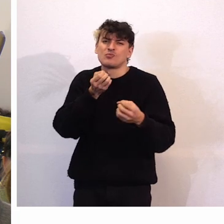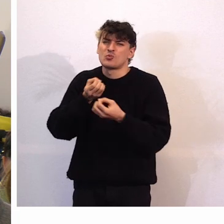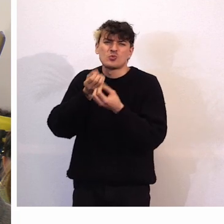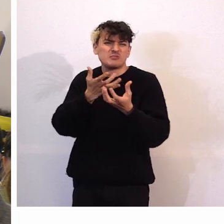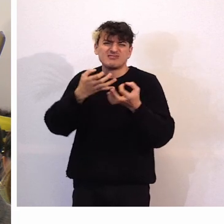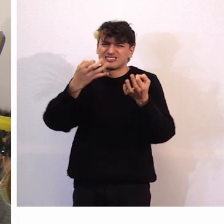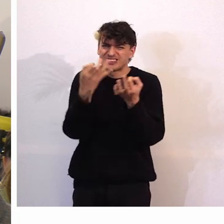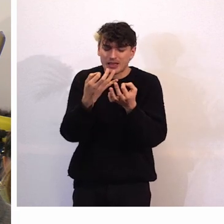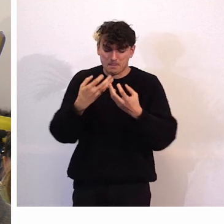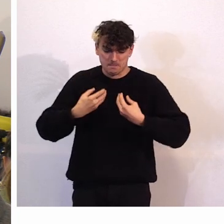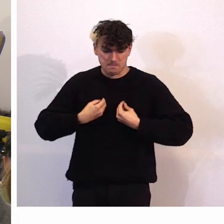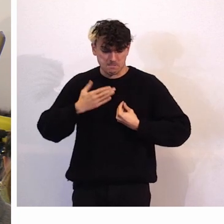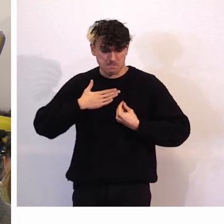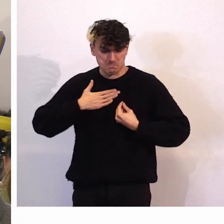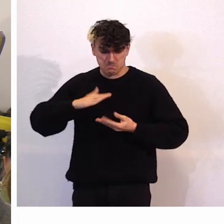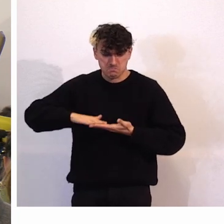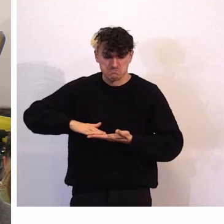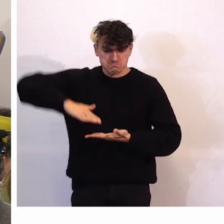la historia de mi vida como